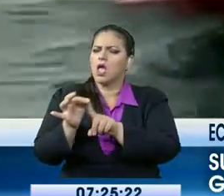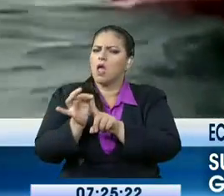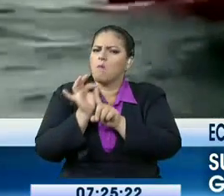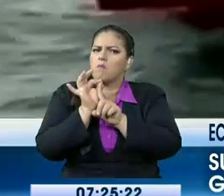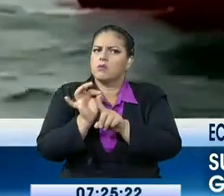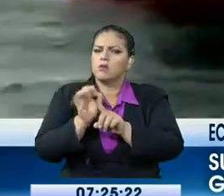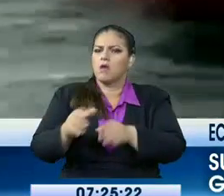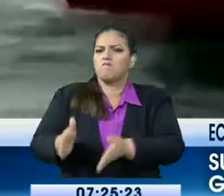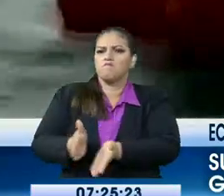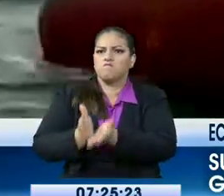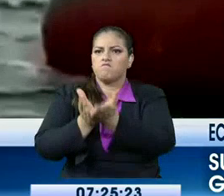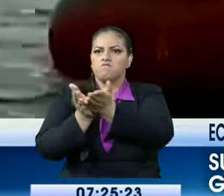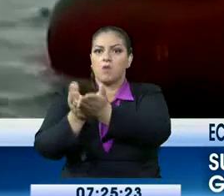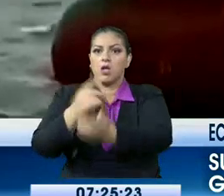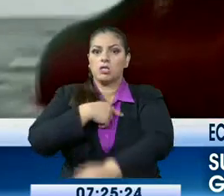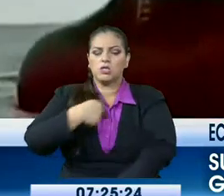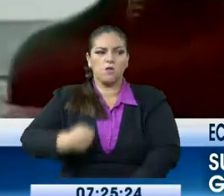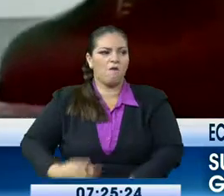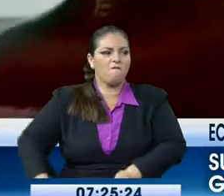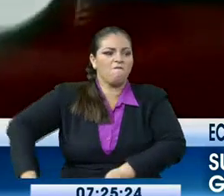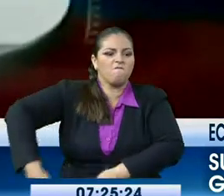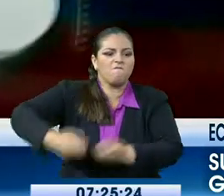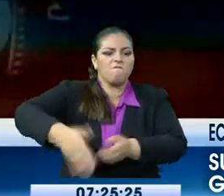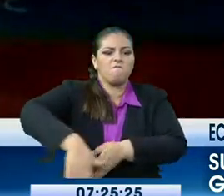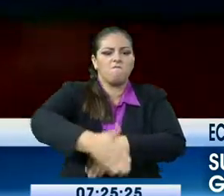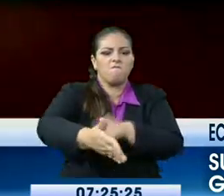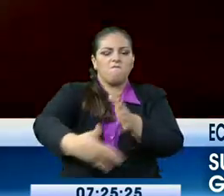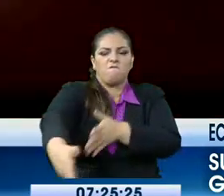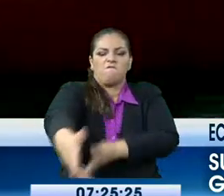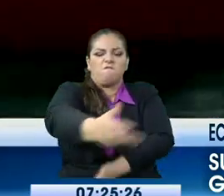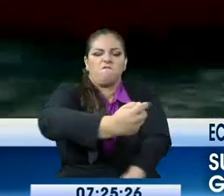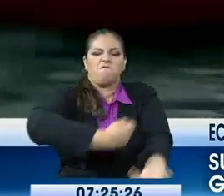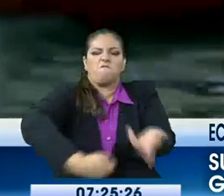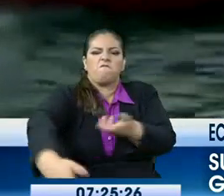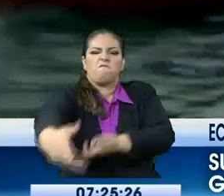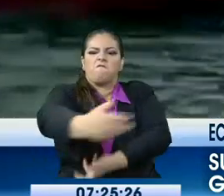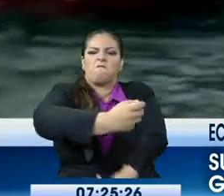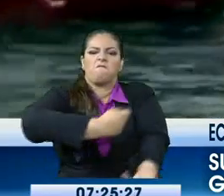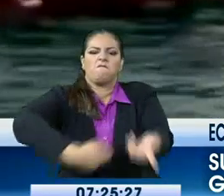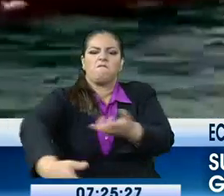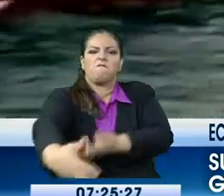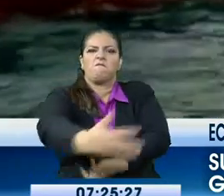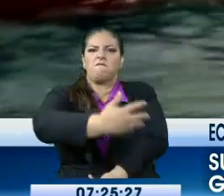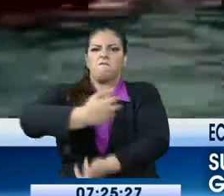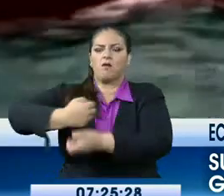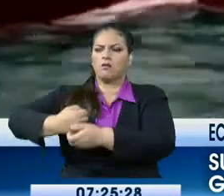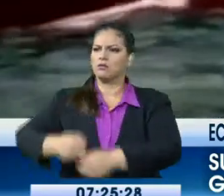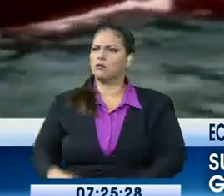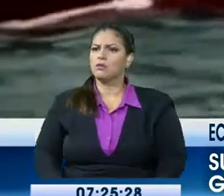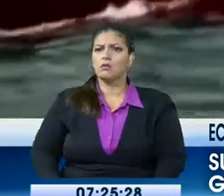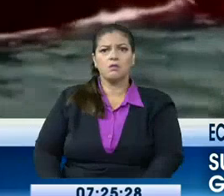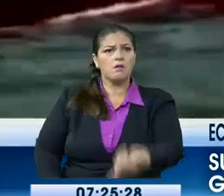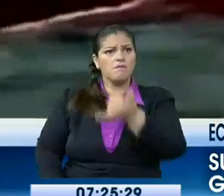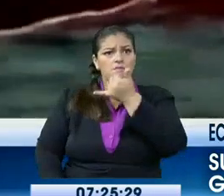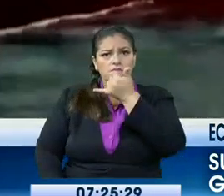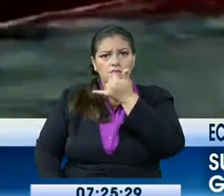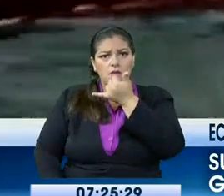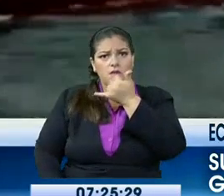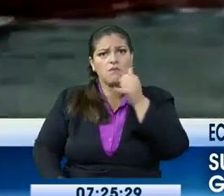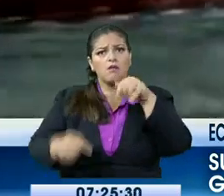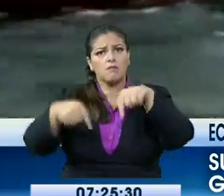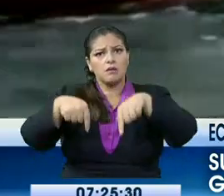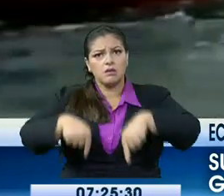control para salvaguardar nuestra soberanía marítima. Afecta a la cadena alimenticia de la que depende el